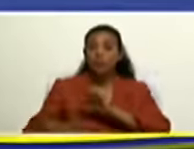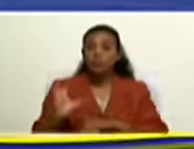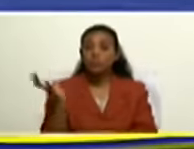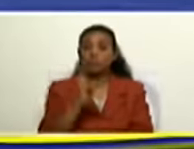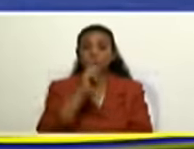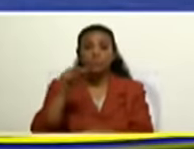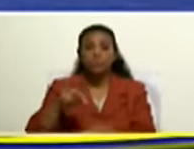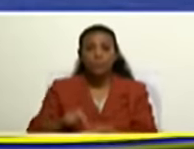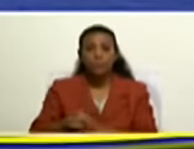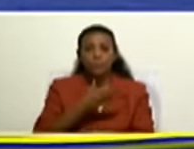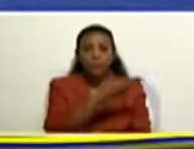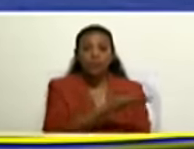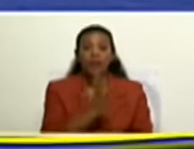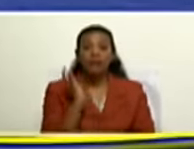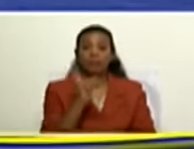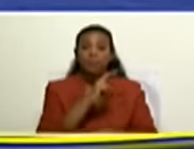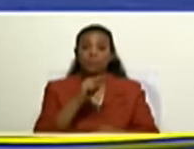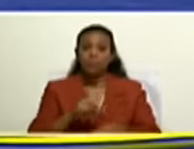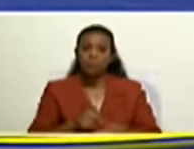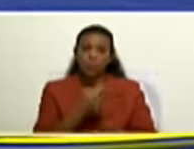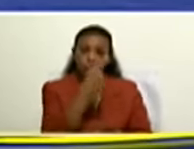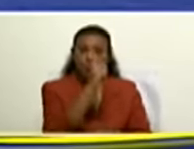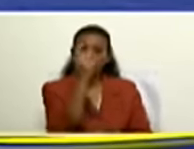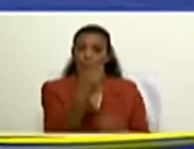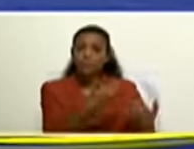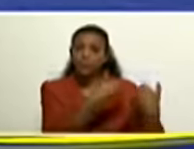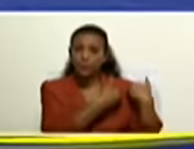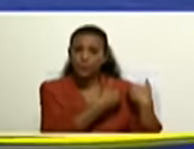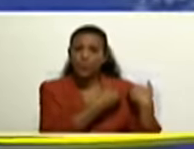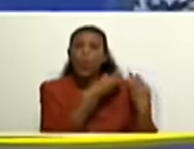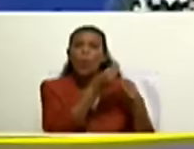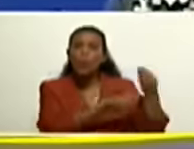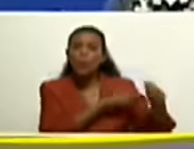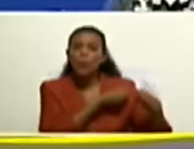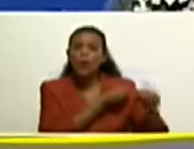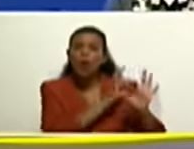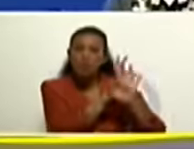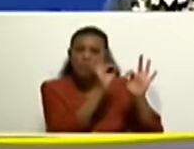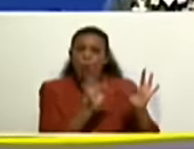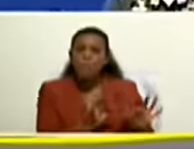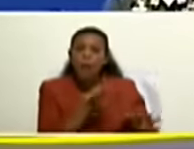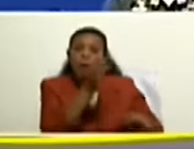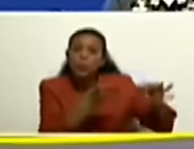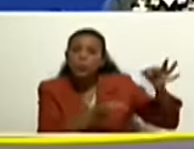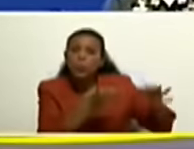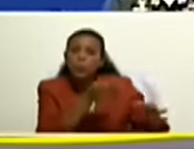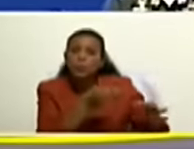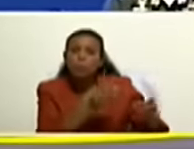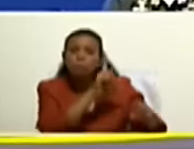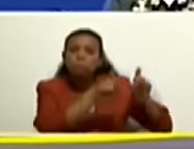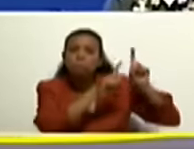nacional, de la Asamblea Nacional, bueno, cómo va el proceso, esta campaña pedagógica,